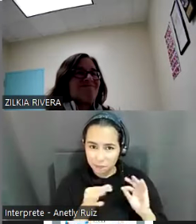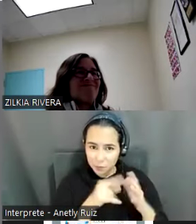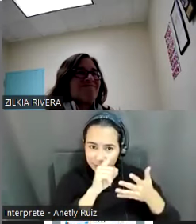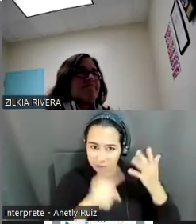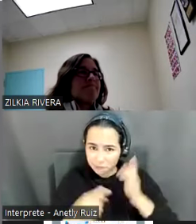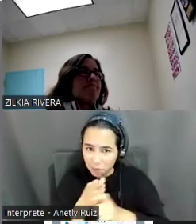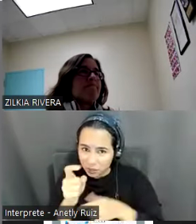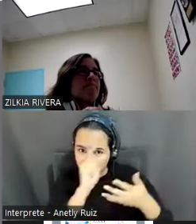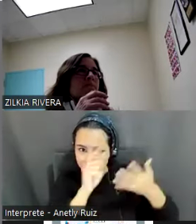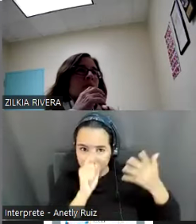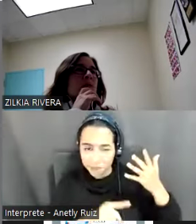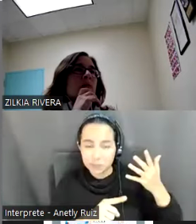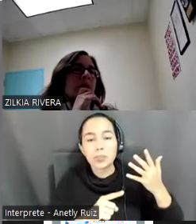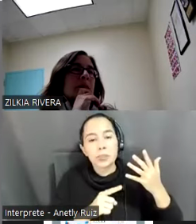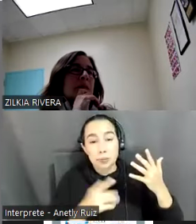traerlo.